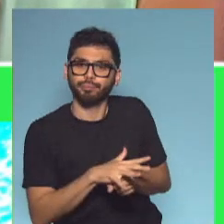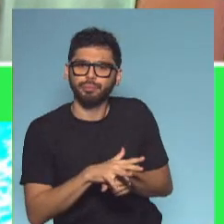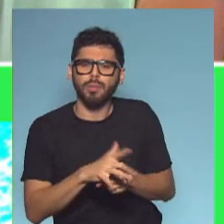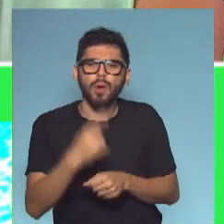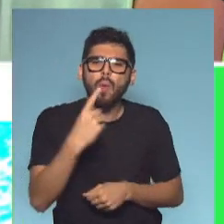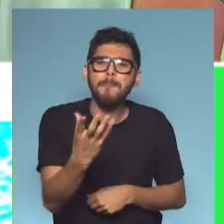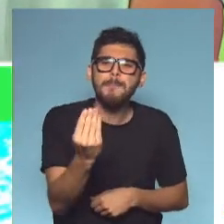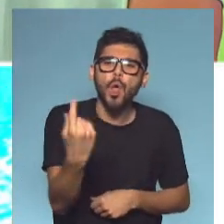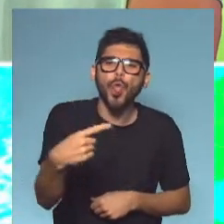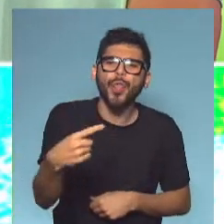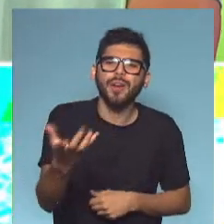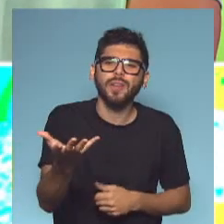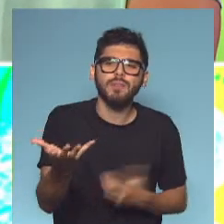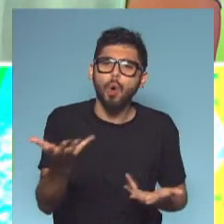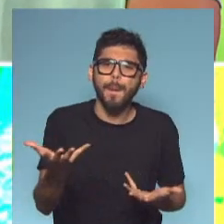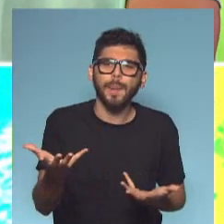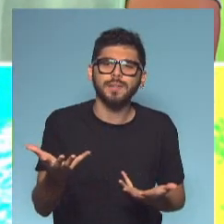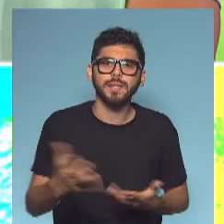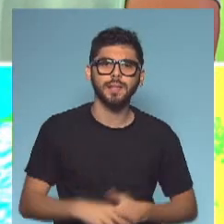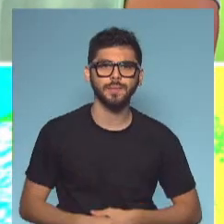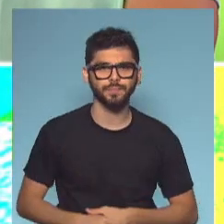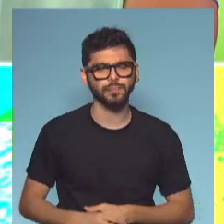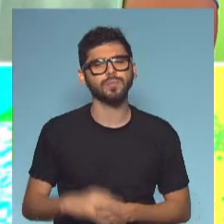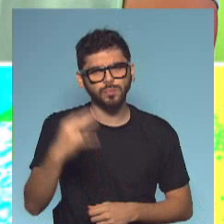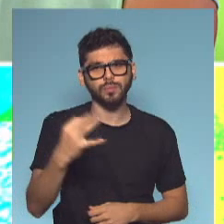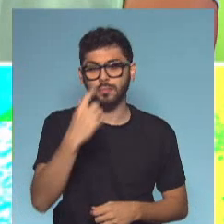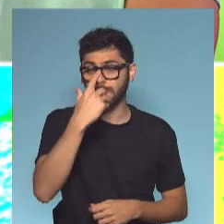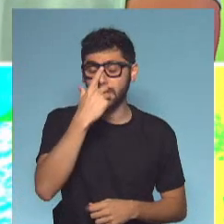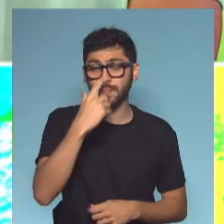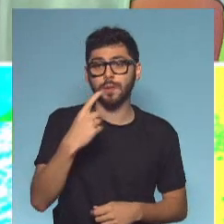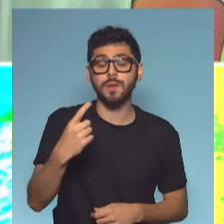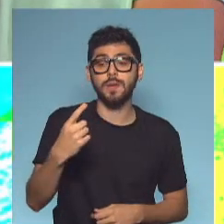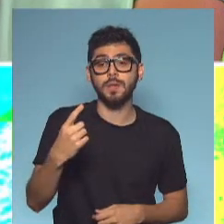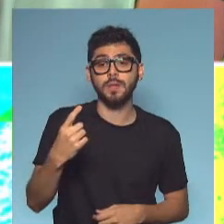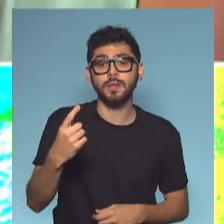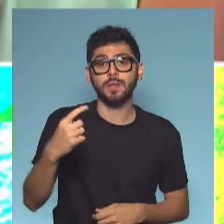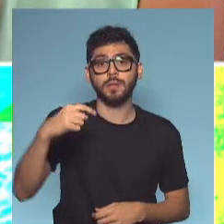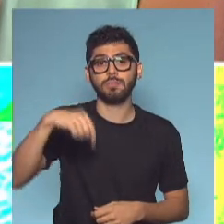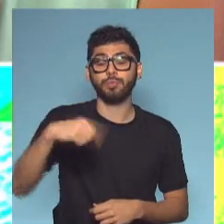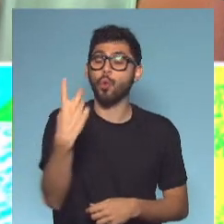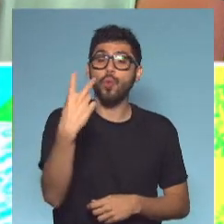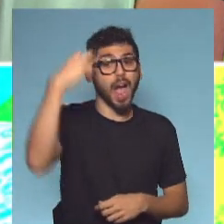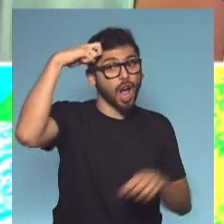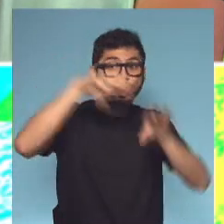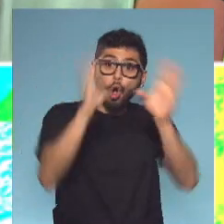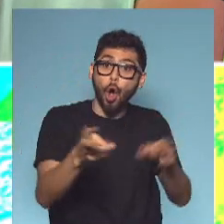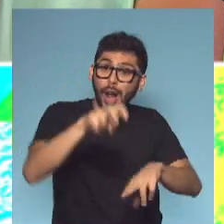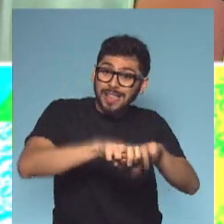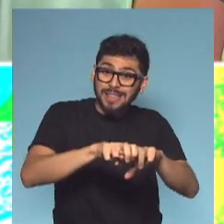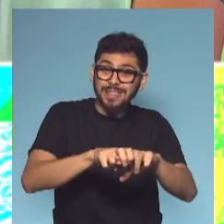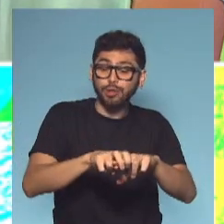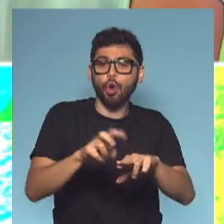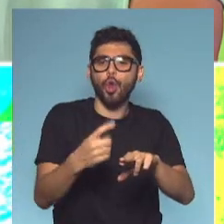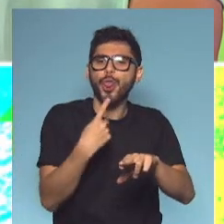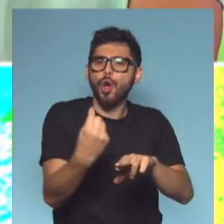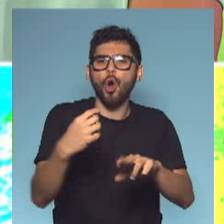Alfredo? Pues digamos que últimamente creo que fue una congresista, dijo que pues nos quitarán digamos que las